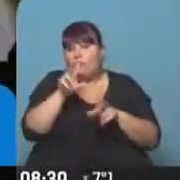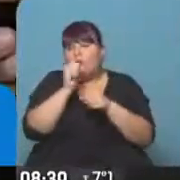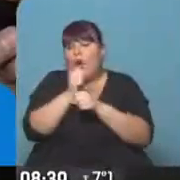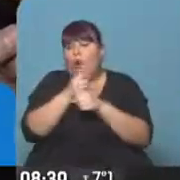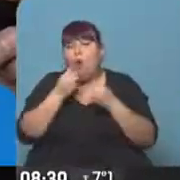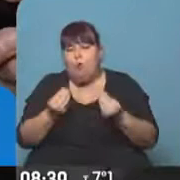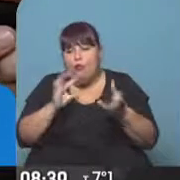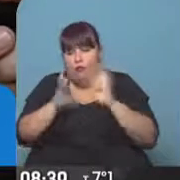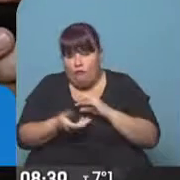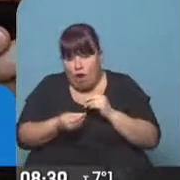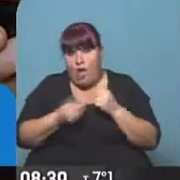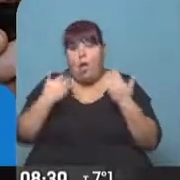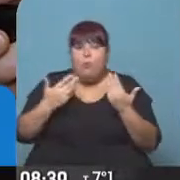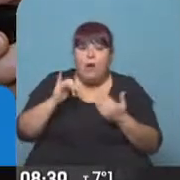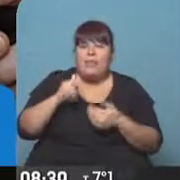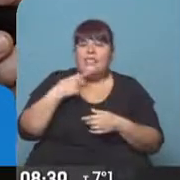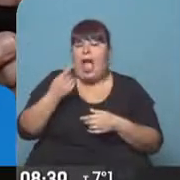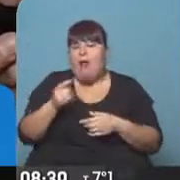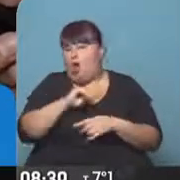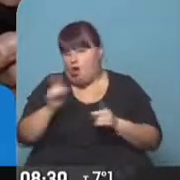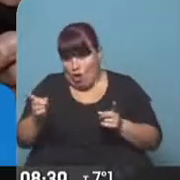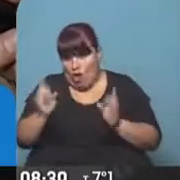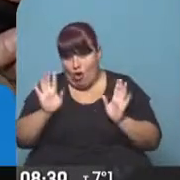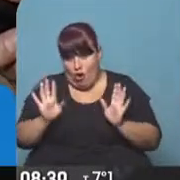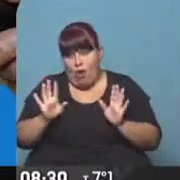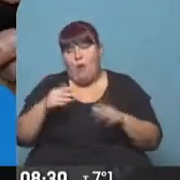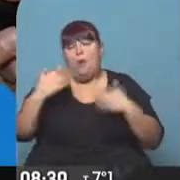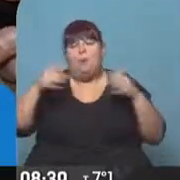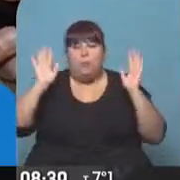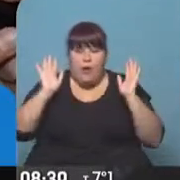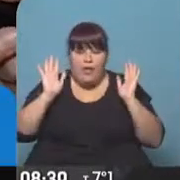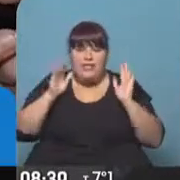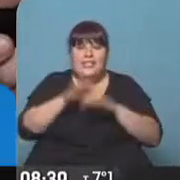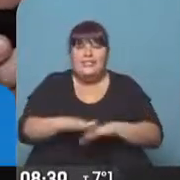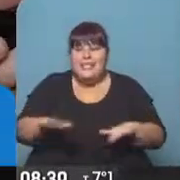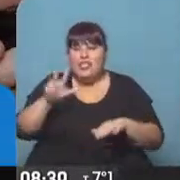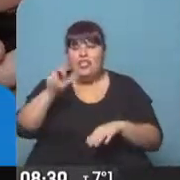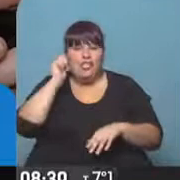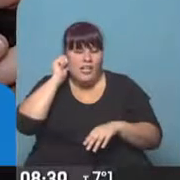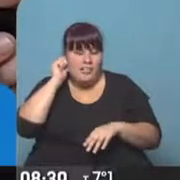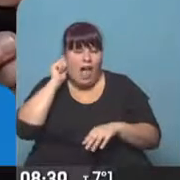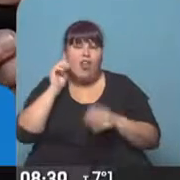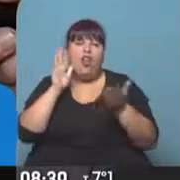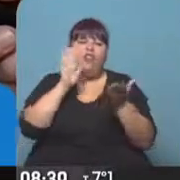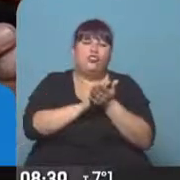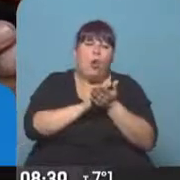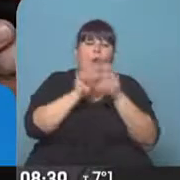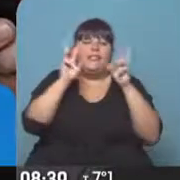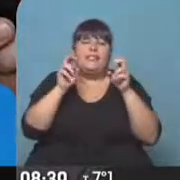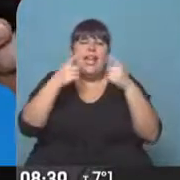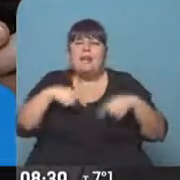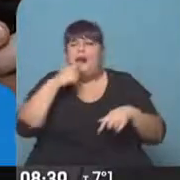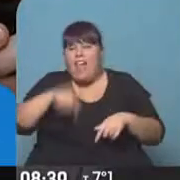que se puede o no decir. ¿Sí? A lo mejor a chiquitos de 3 años relacionarlos con algunas